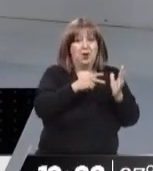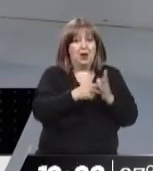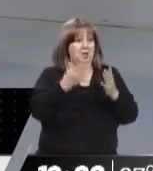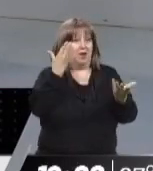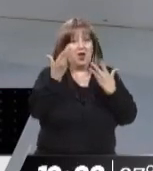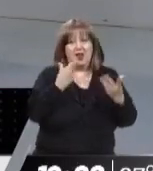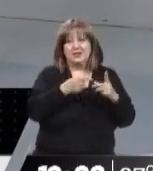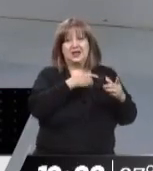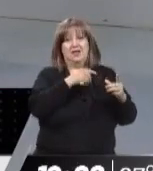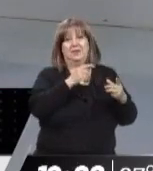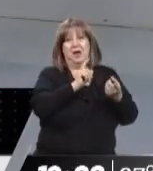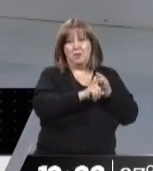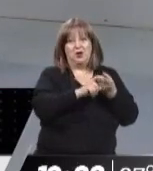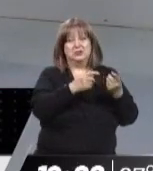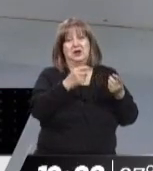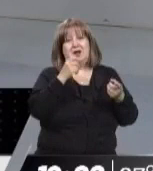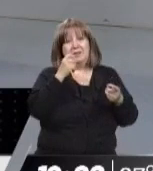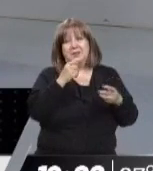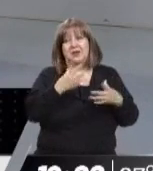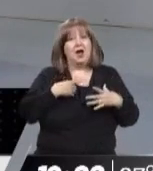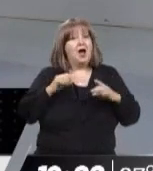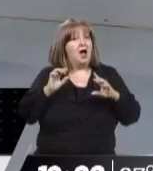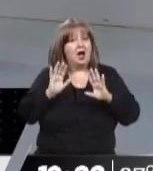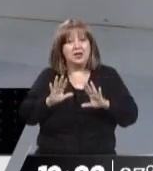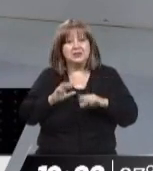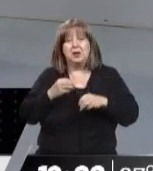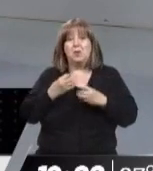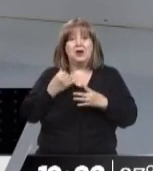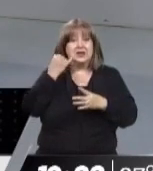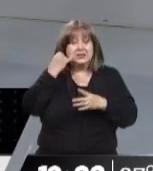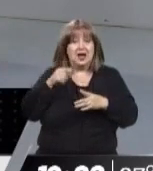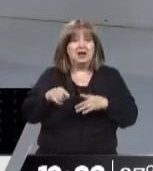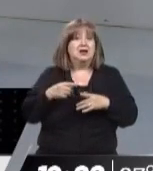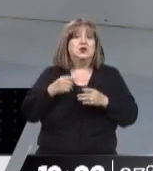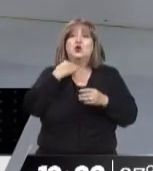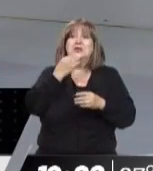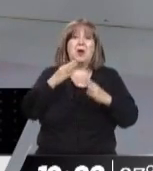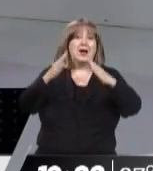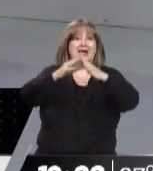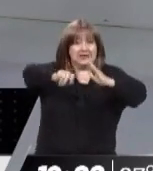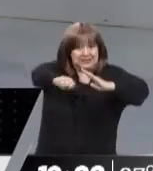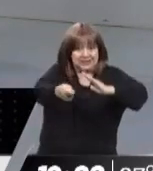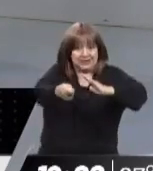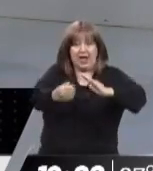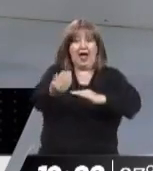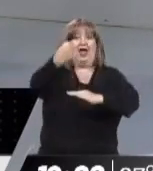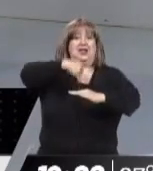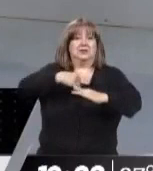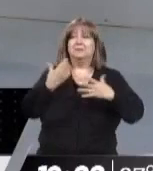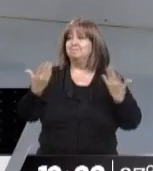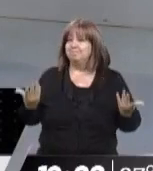que está viviendo. Pero se vivieron momentos de mucha tensión, porque cuando pasan este tipo de situaciones hay que tener